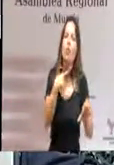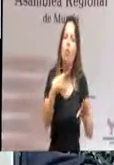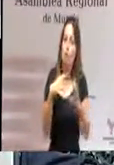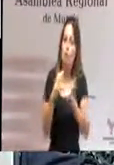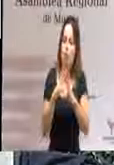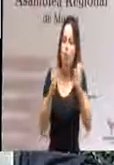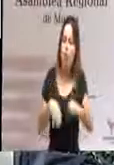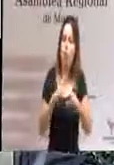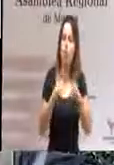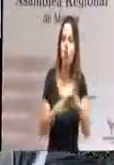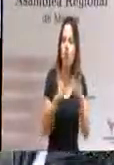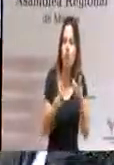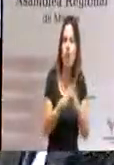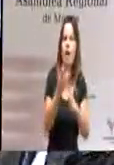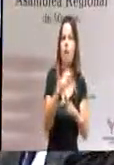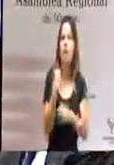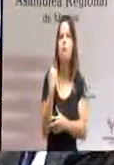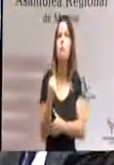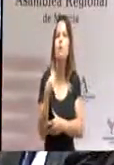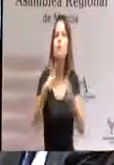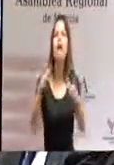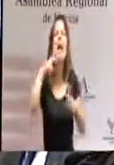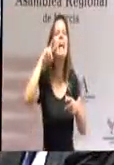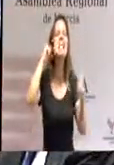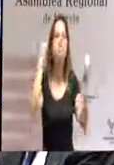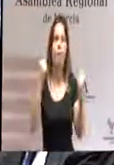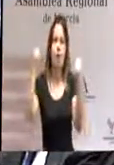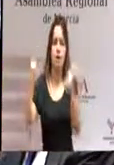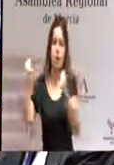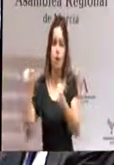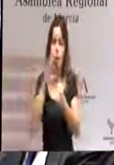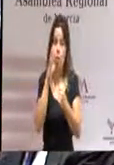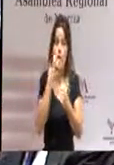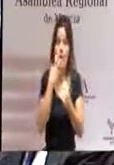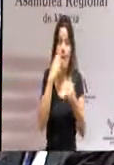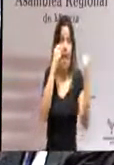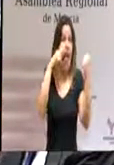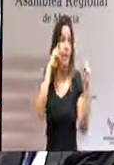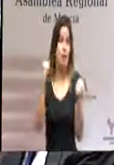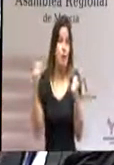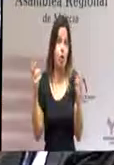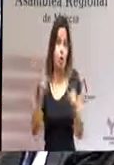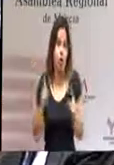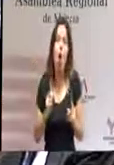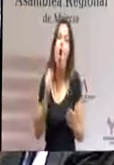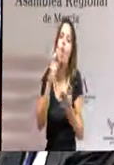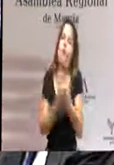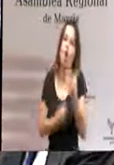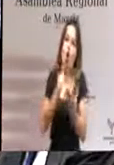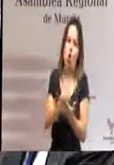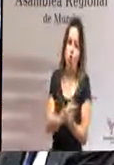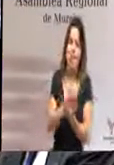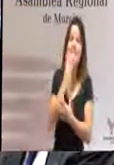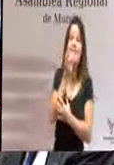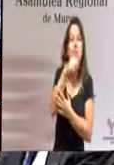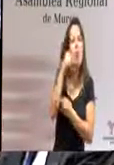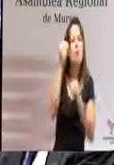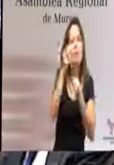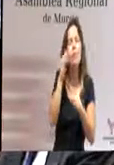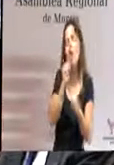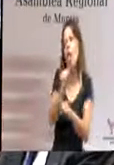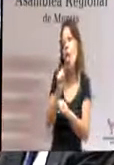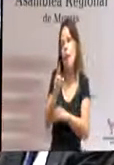con la sociedad y de la mano de los expertos, porque de no ser así, se volverán a equivocar si piensan que criticando